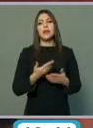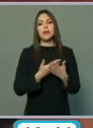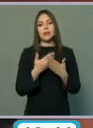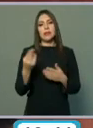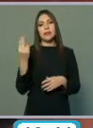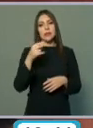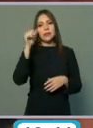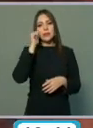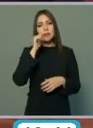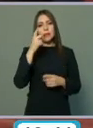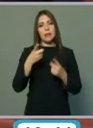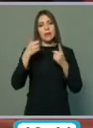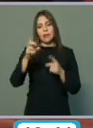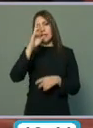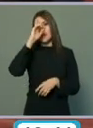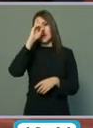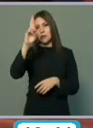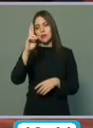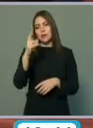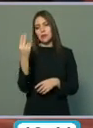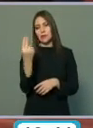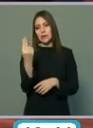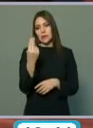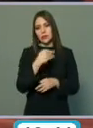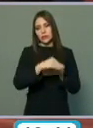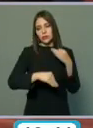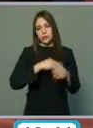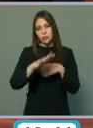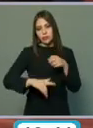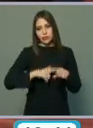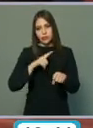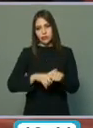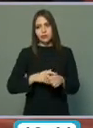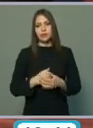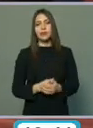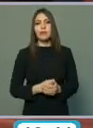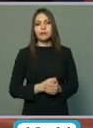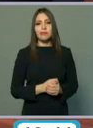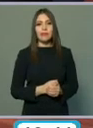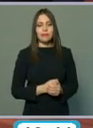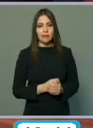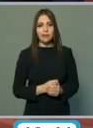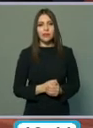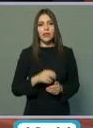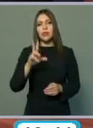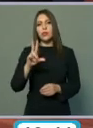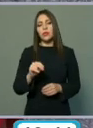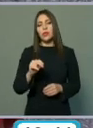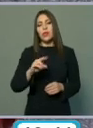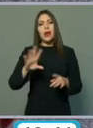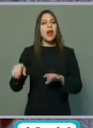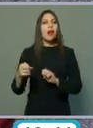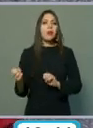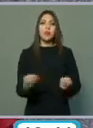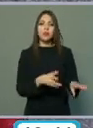que tener pues el respeto que se merecen también, es, porque muy no, agradecidos. no para... Exacto, muy agradecidos, no para Claro. estarlos abandonando. Y